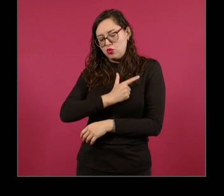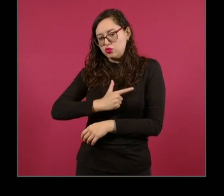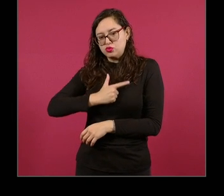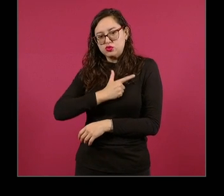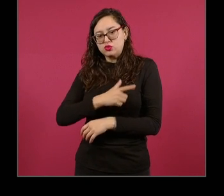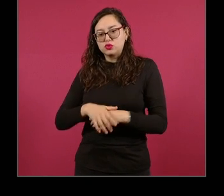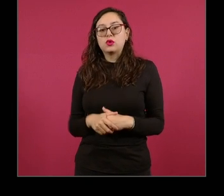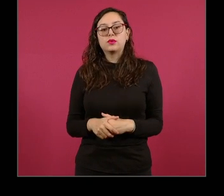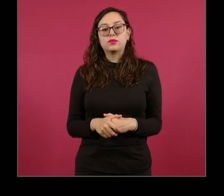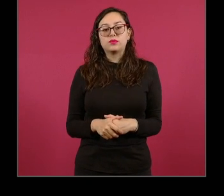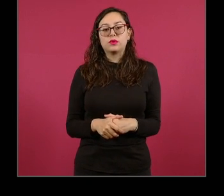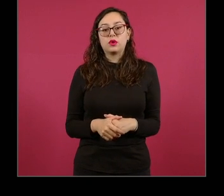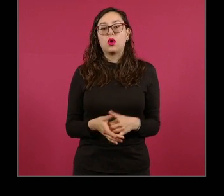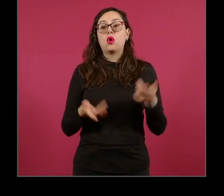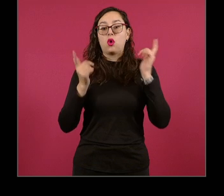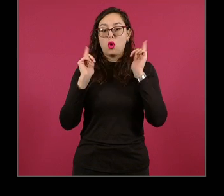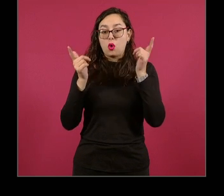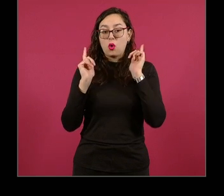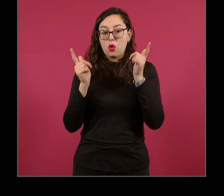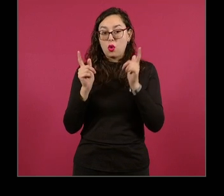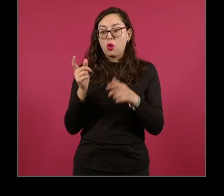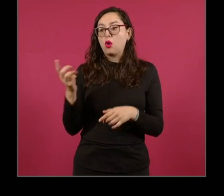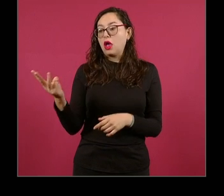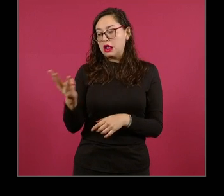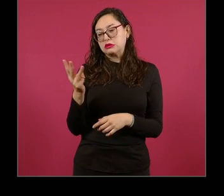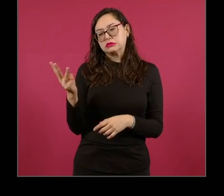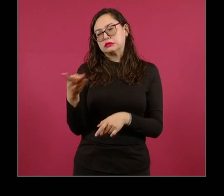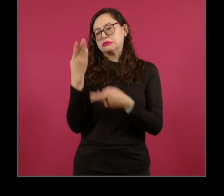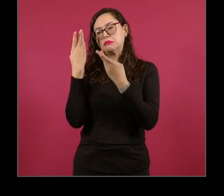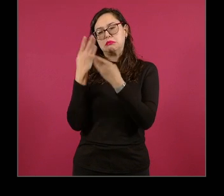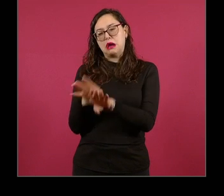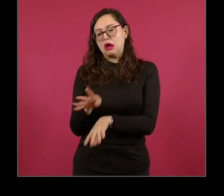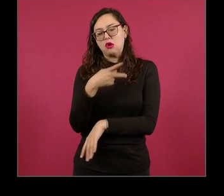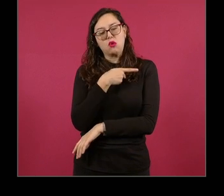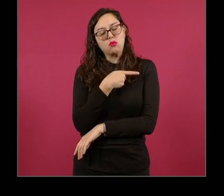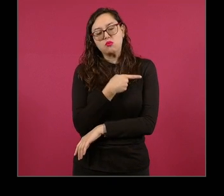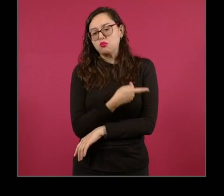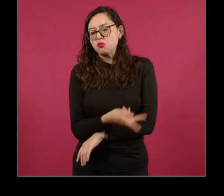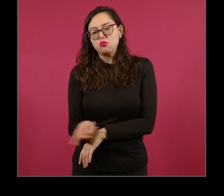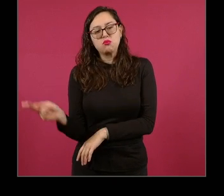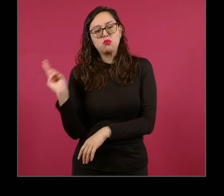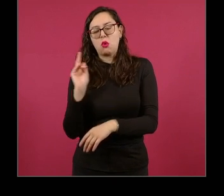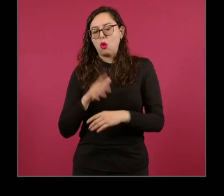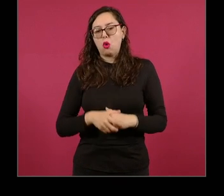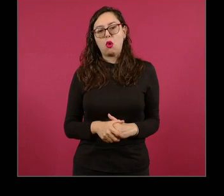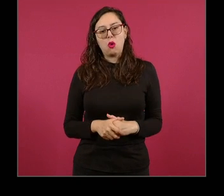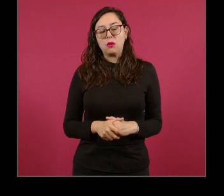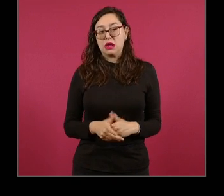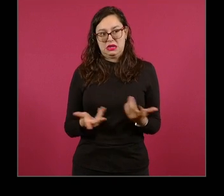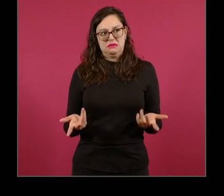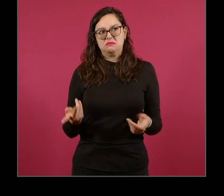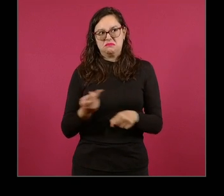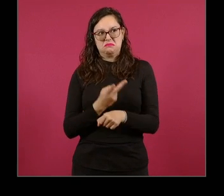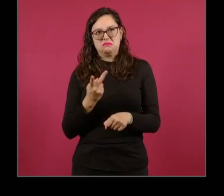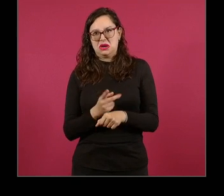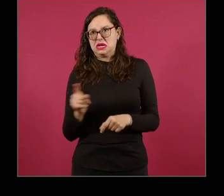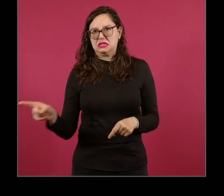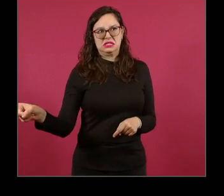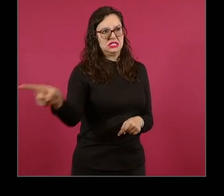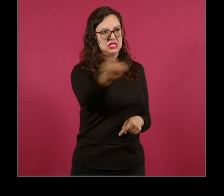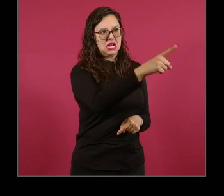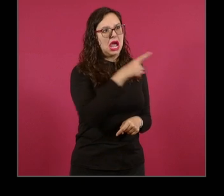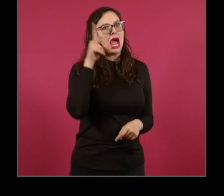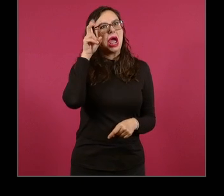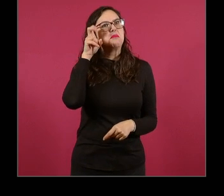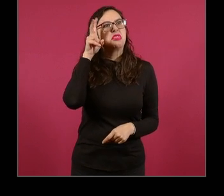pobrecitos, cuando se les compongan sus cosas, pobrecitos banqueros, ¿verdad? Sí. Que la mala fe y la mala interpretación y la envidia han hecho que se interprete mal todo